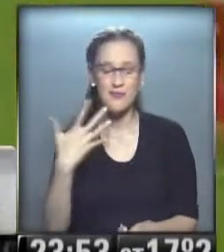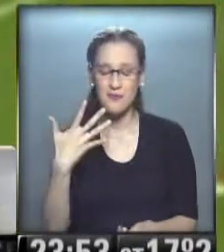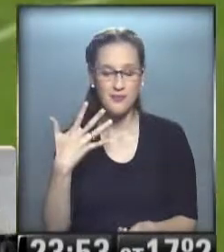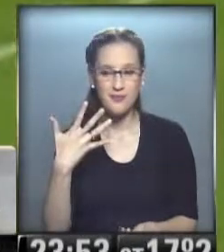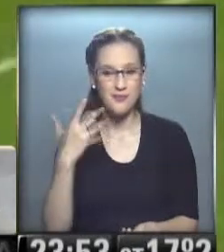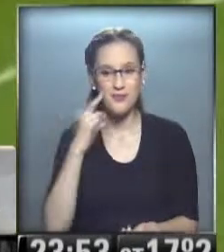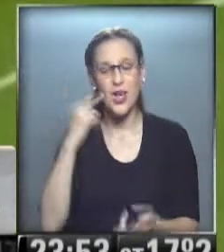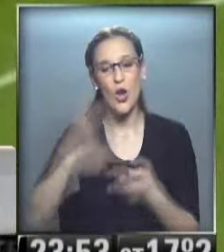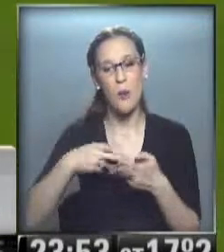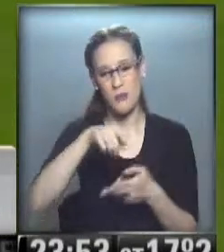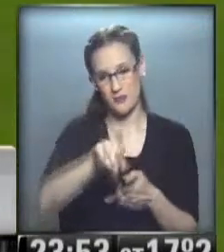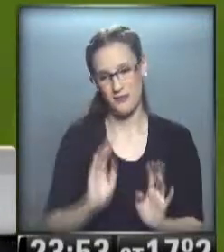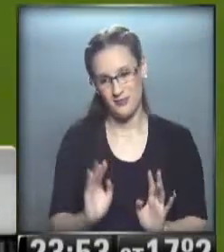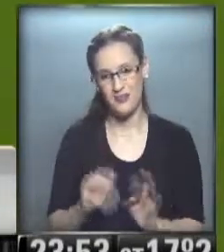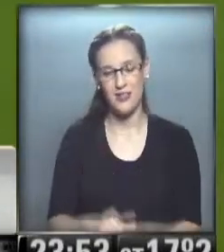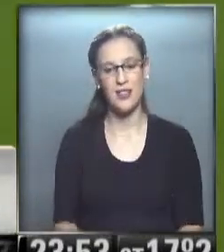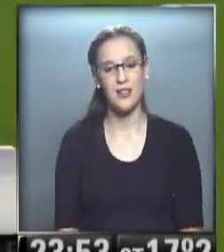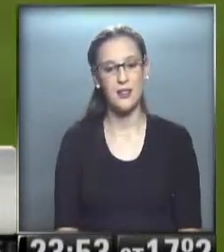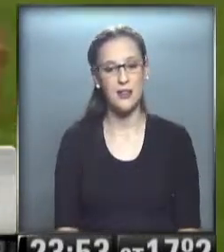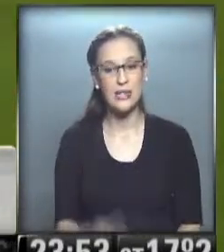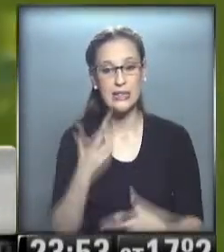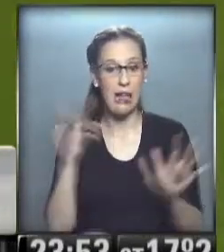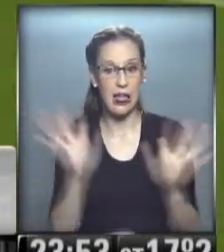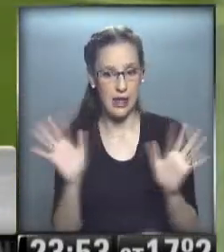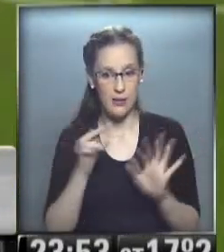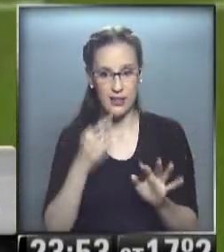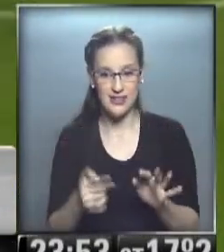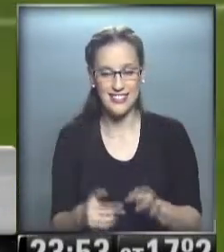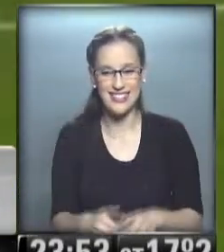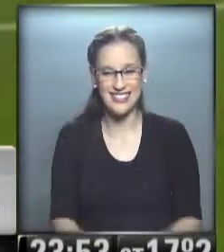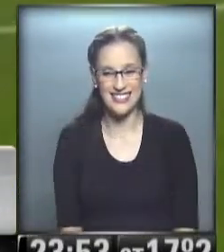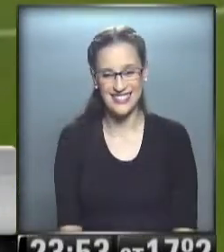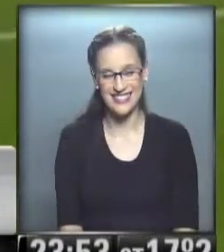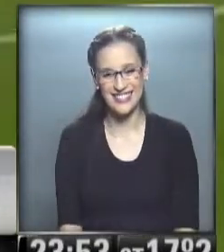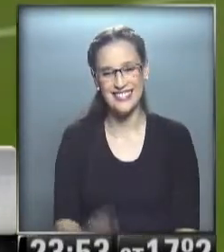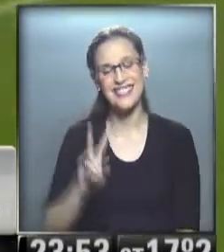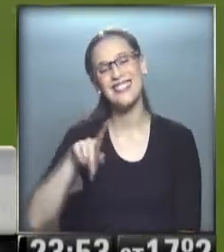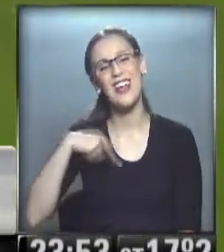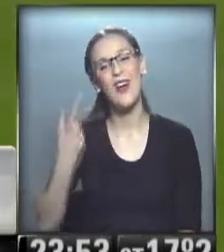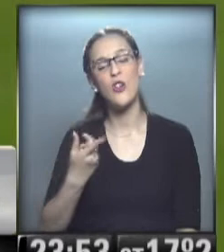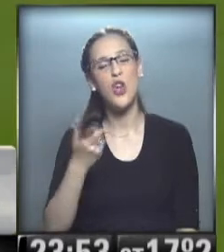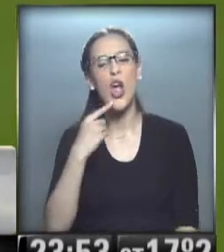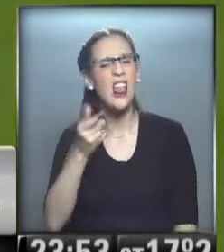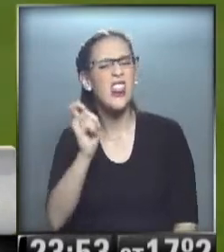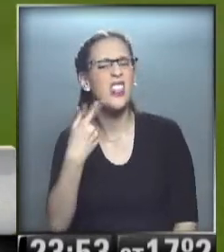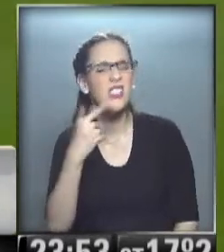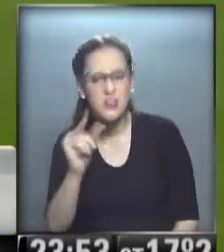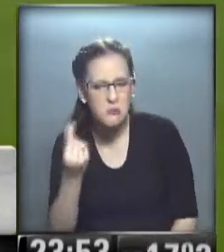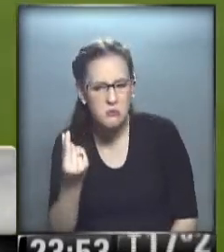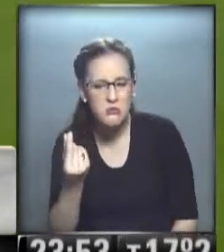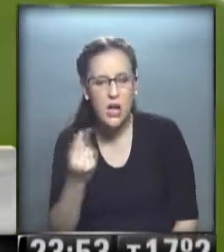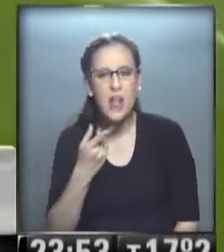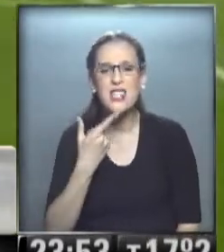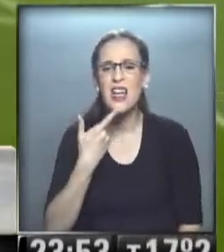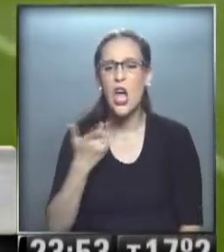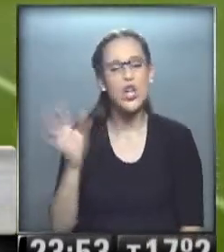que vaya a Suecia por Ibrahimovic, nada más. Ibrahimovic. Acá marcó el segundo. ¿Saben lo que dijo Zlatan hace un rato por Twitter? ¿Qué dijo? Nadie debería